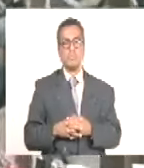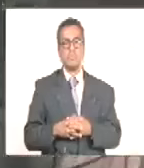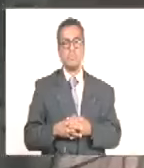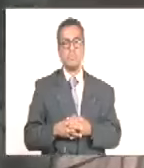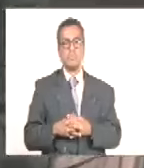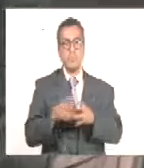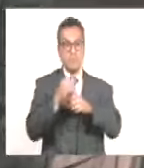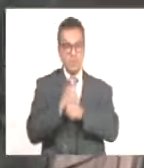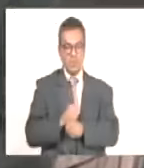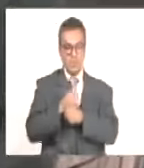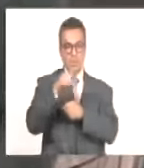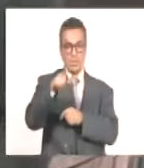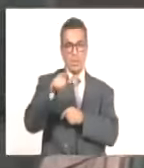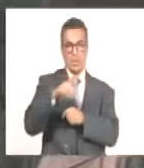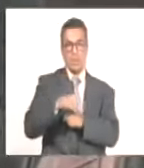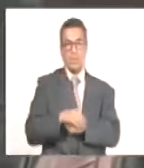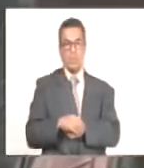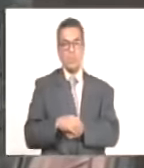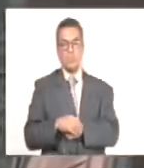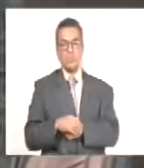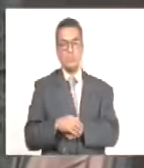La esperanza